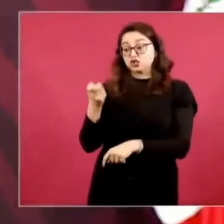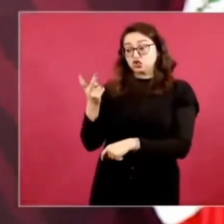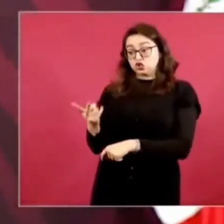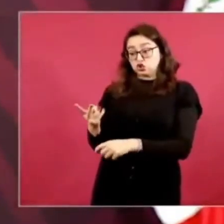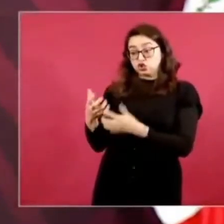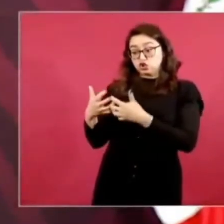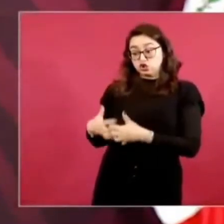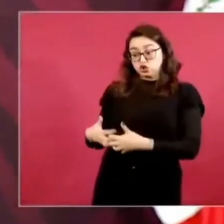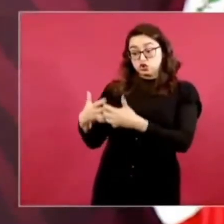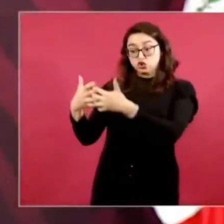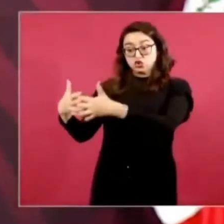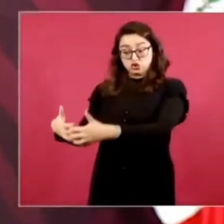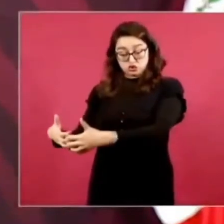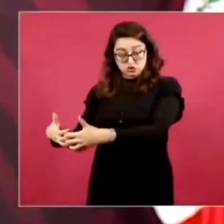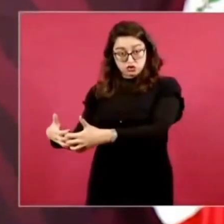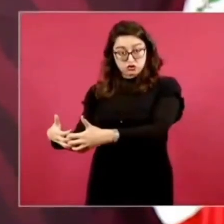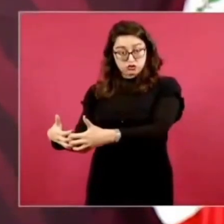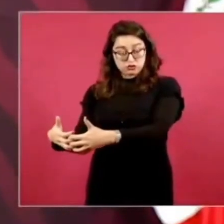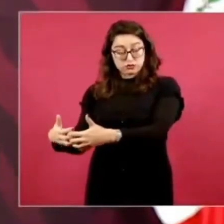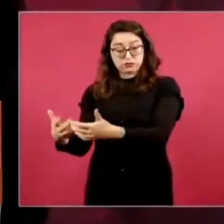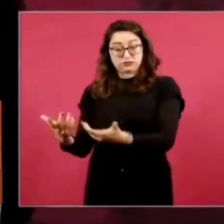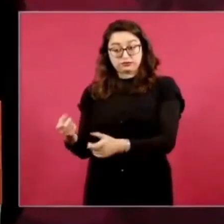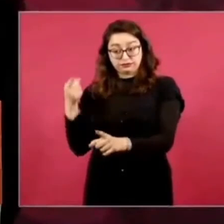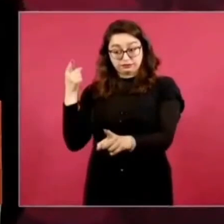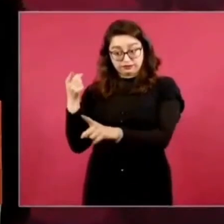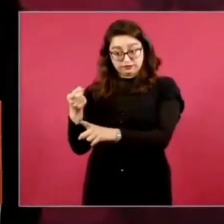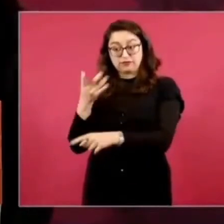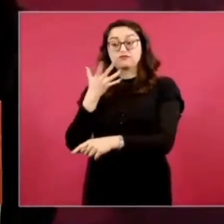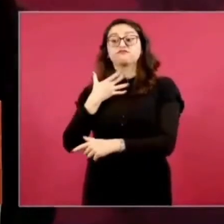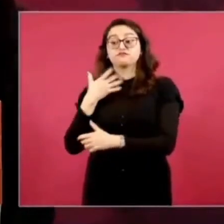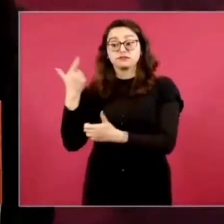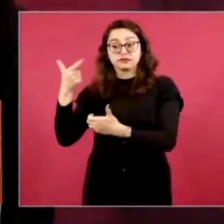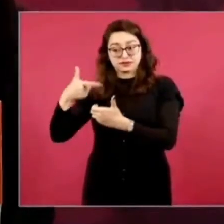para no tener tanto combustóleo, sino gasolinas